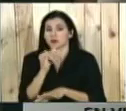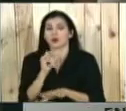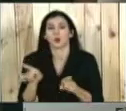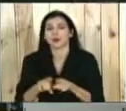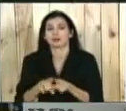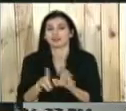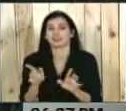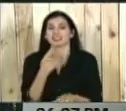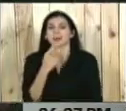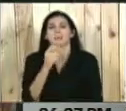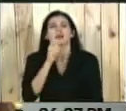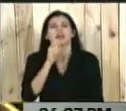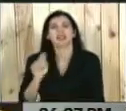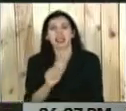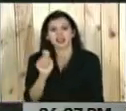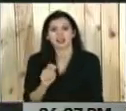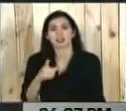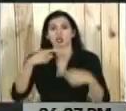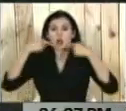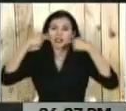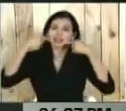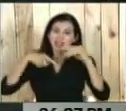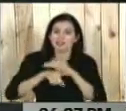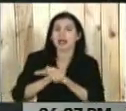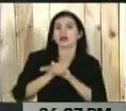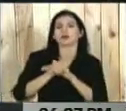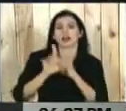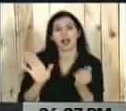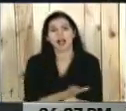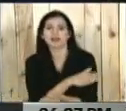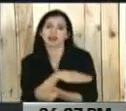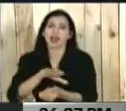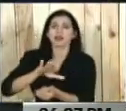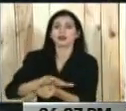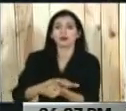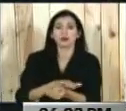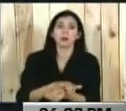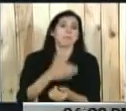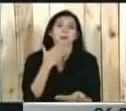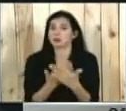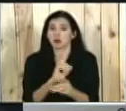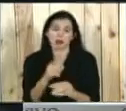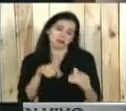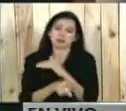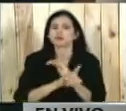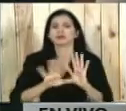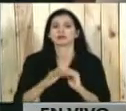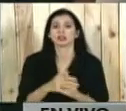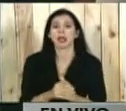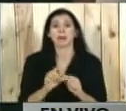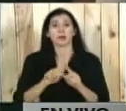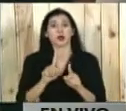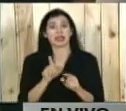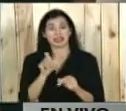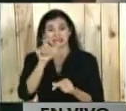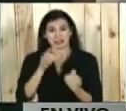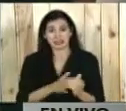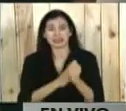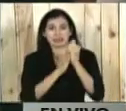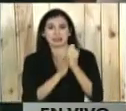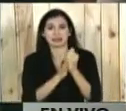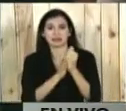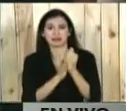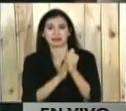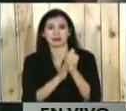dato. Entraron con una sonrisa, cantando, se abrazaron. Vino un líder de verdad que sí dirige, don